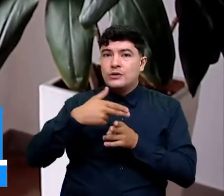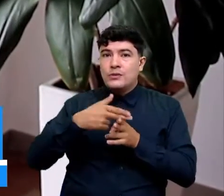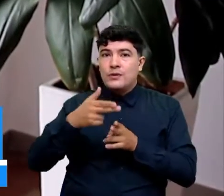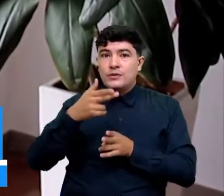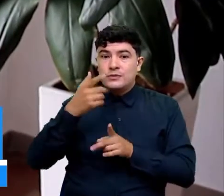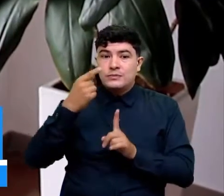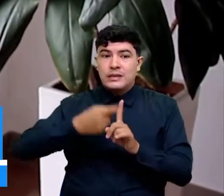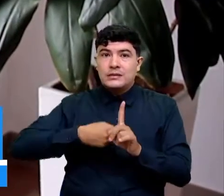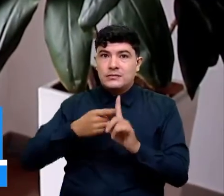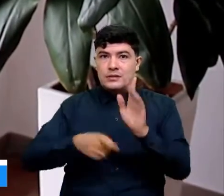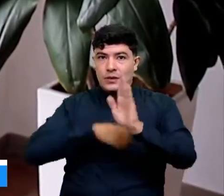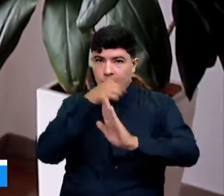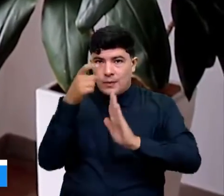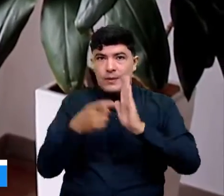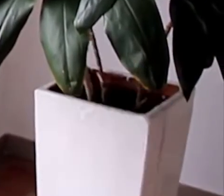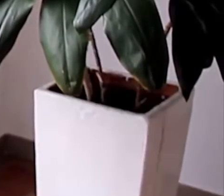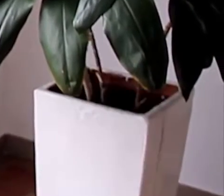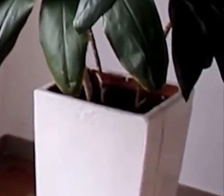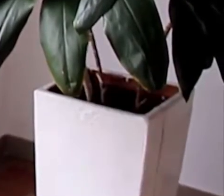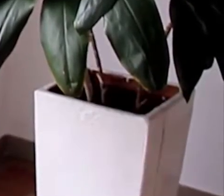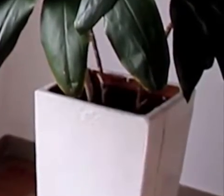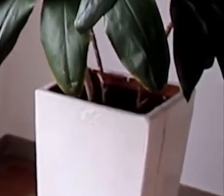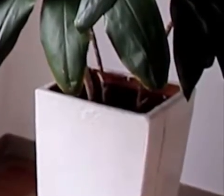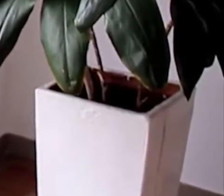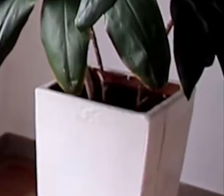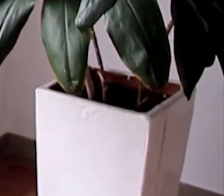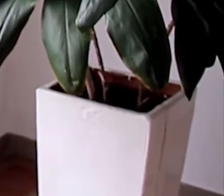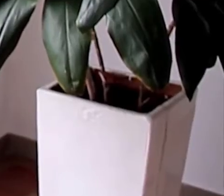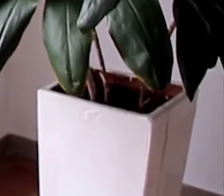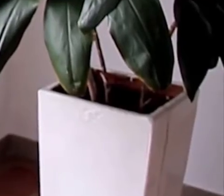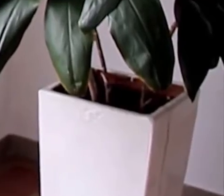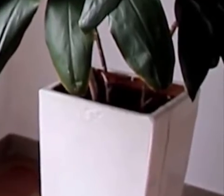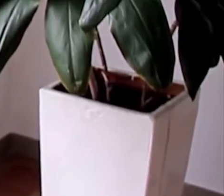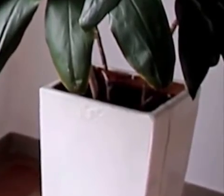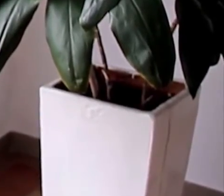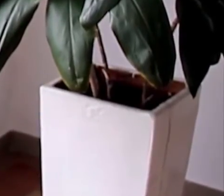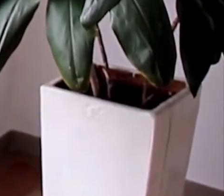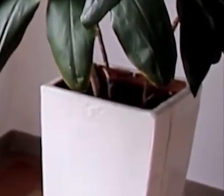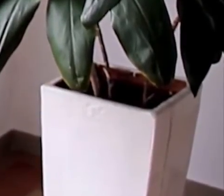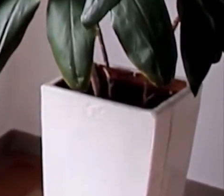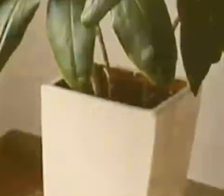próximos meses. Desde Barranca Bermeja para Oriente Noticias, Ángela Jaimes, estamos informando.